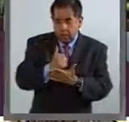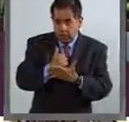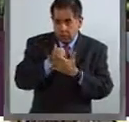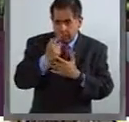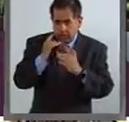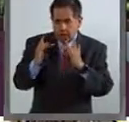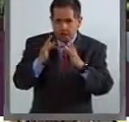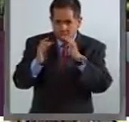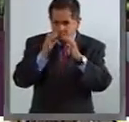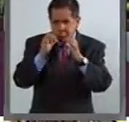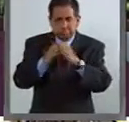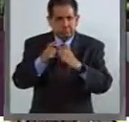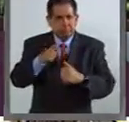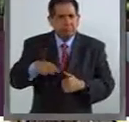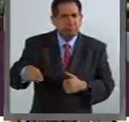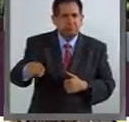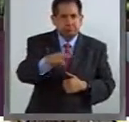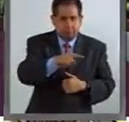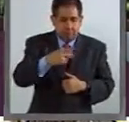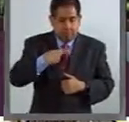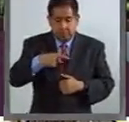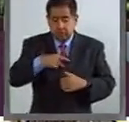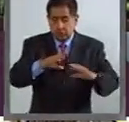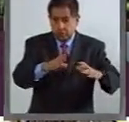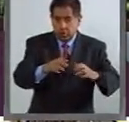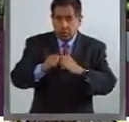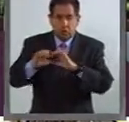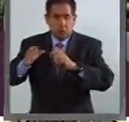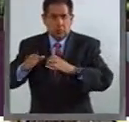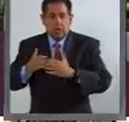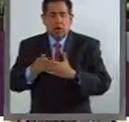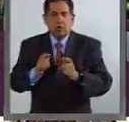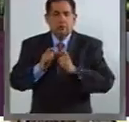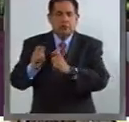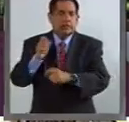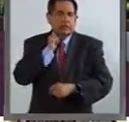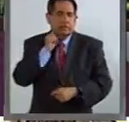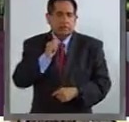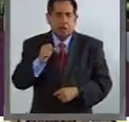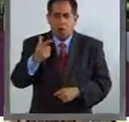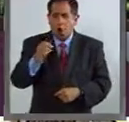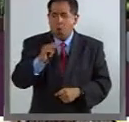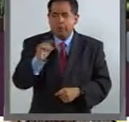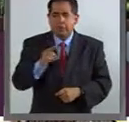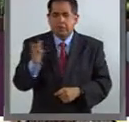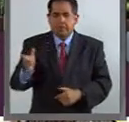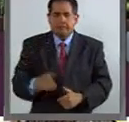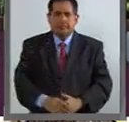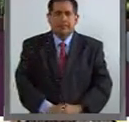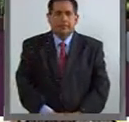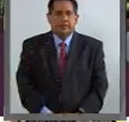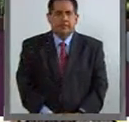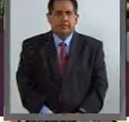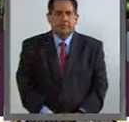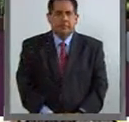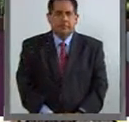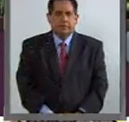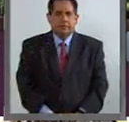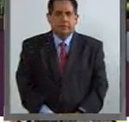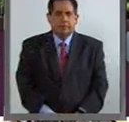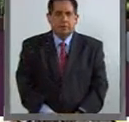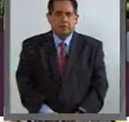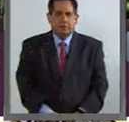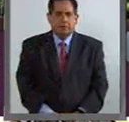esa comunicación entre electores y sus parlamentos. Tiene la palabra la senadora Mariana Gómez del Campo. Muchísimas